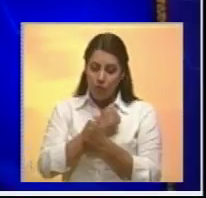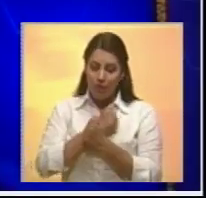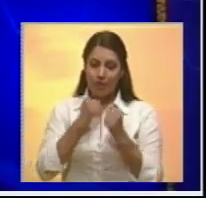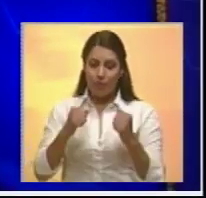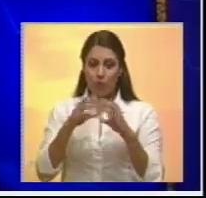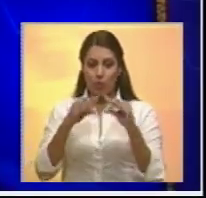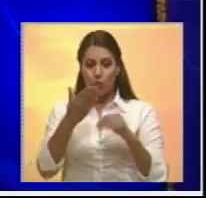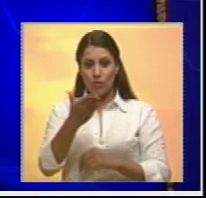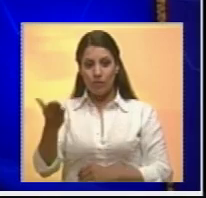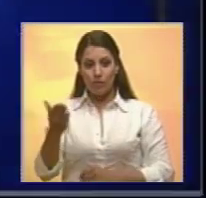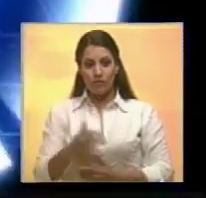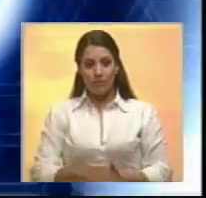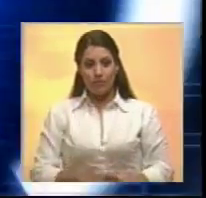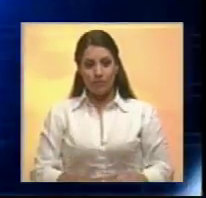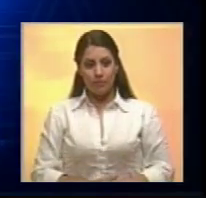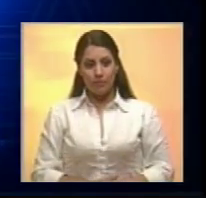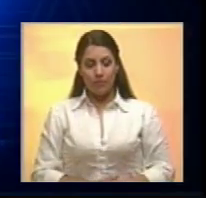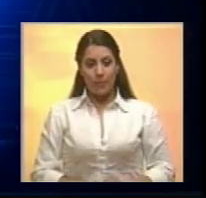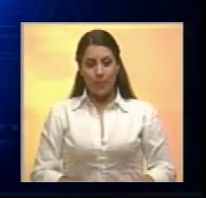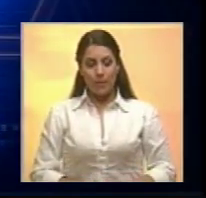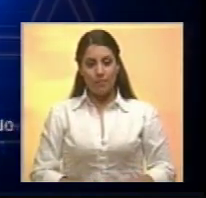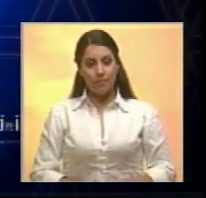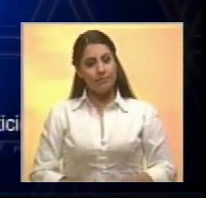fuerte abrazo para todos.